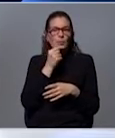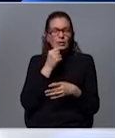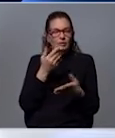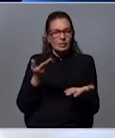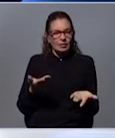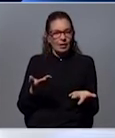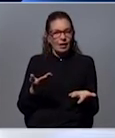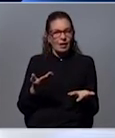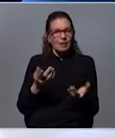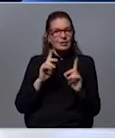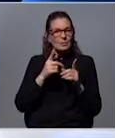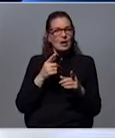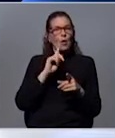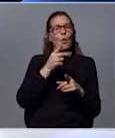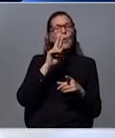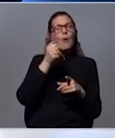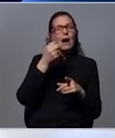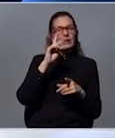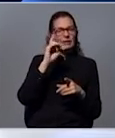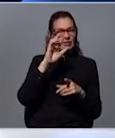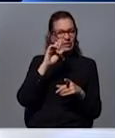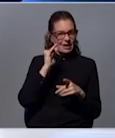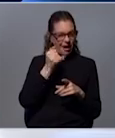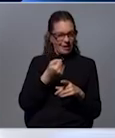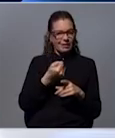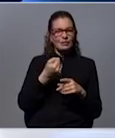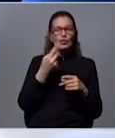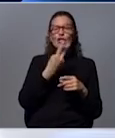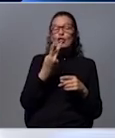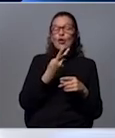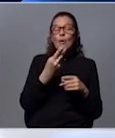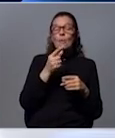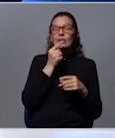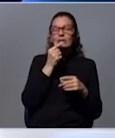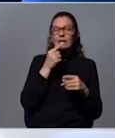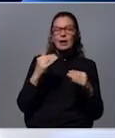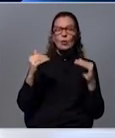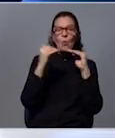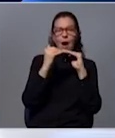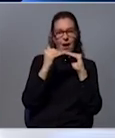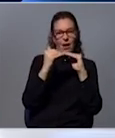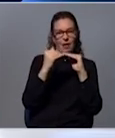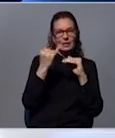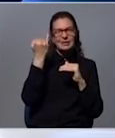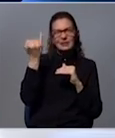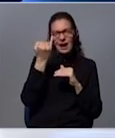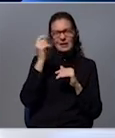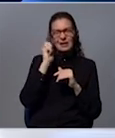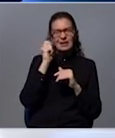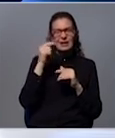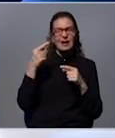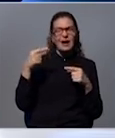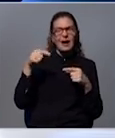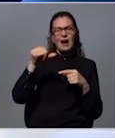actuó la guardia civil así son dos policías que actúan en simultáneo qué pasa en italia quien le ganó a la